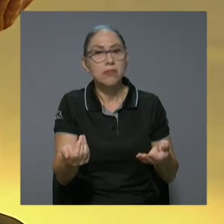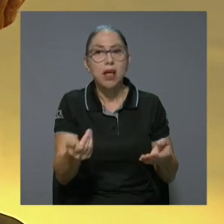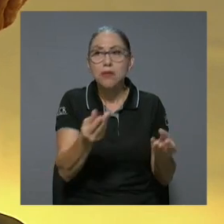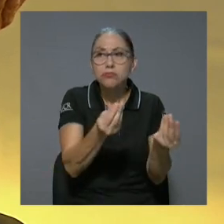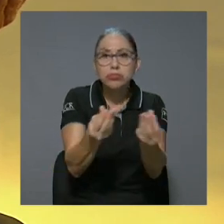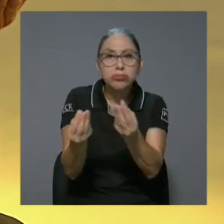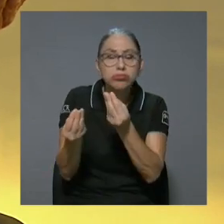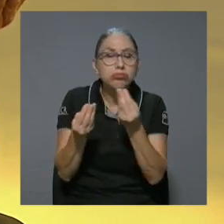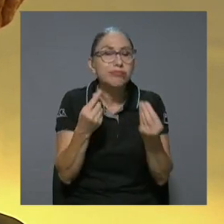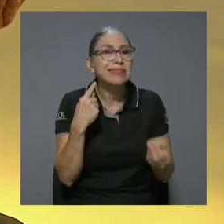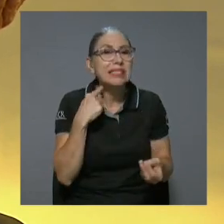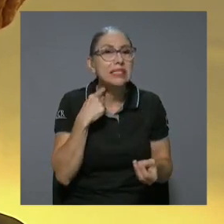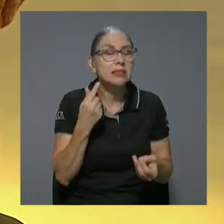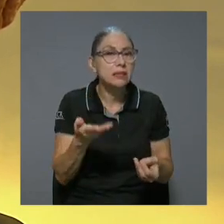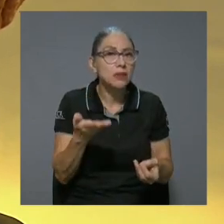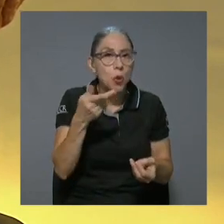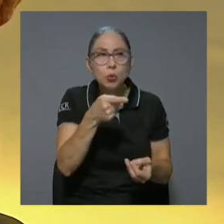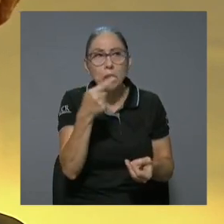terreno